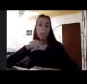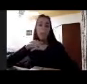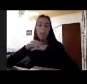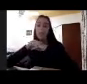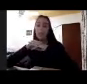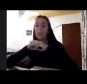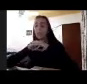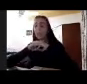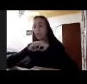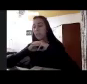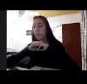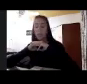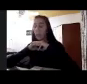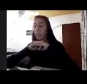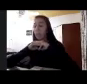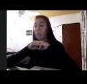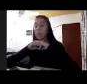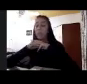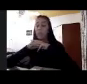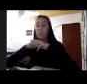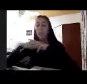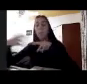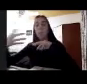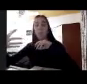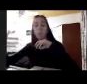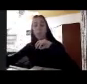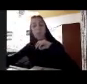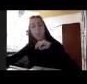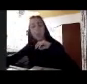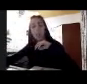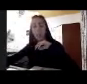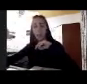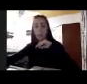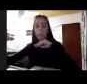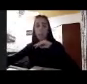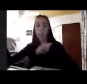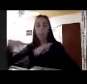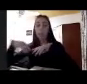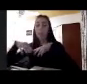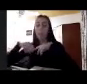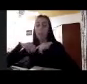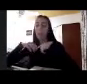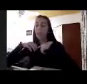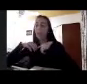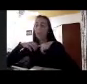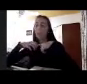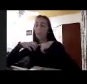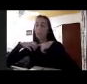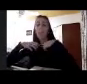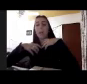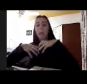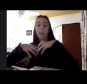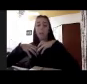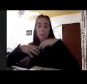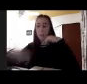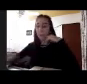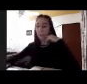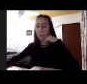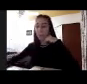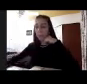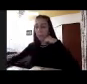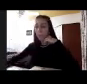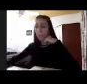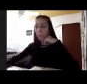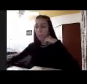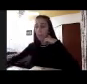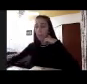integralidad, asociando también esos espacios de vivienda o de edificio con ese verde o espacio público.